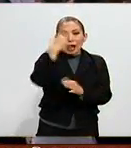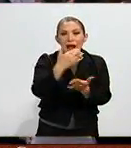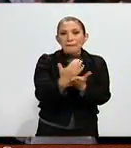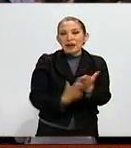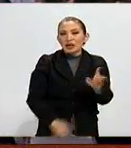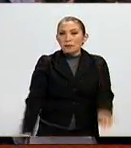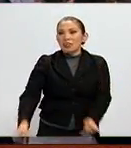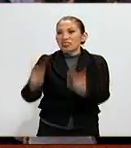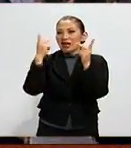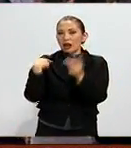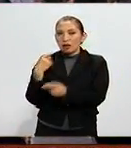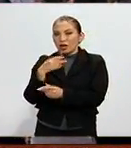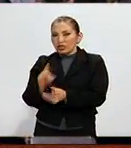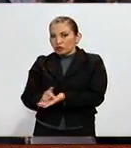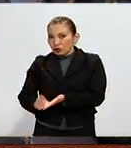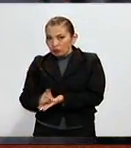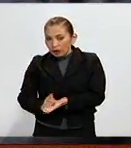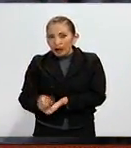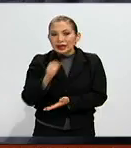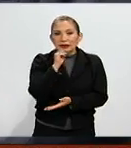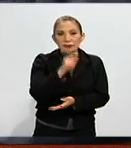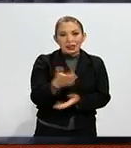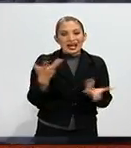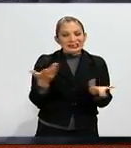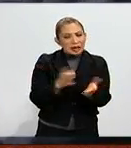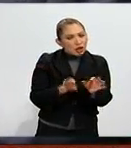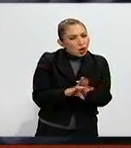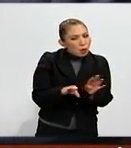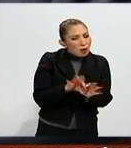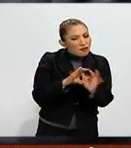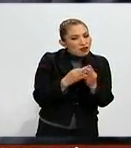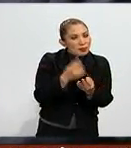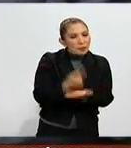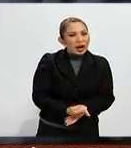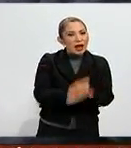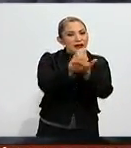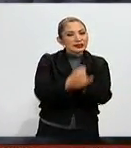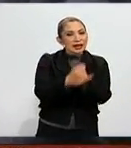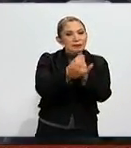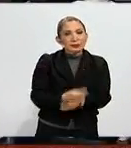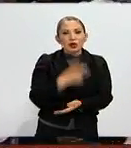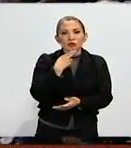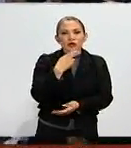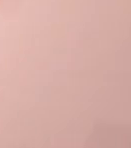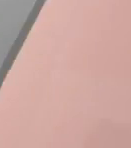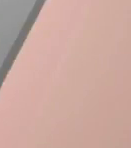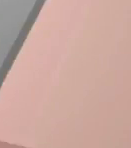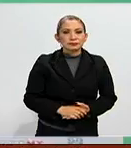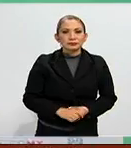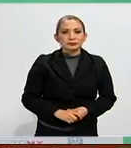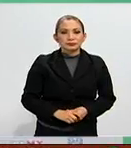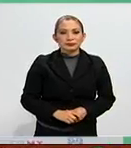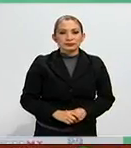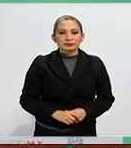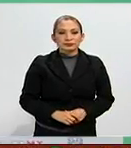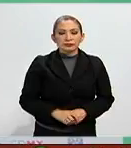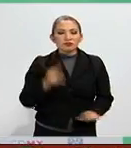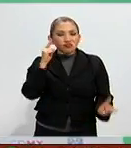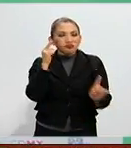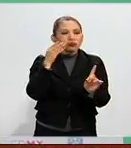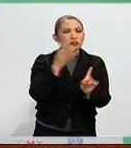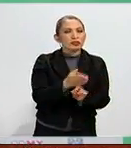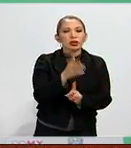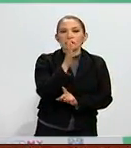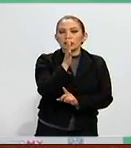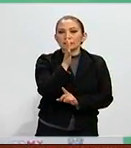el mercado negro. También coincidieron en trazar estrategias para el uso terapéutico de la marihuana. El objetivo